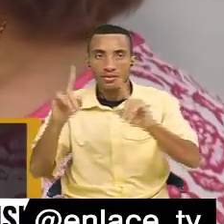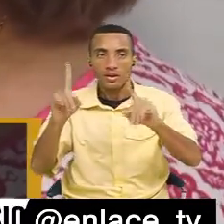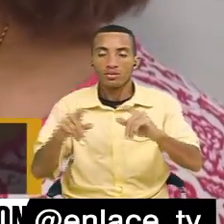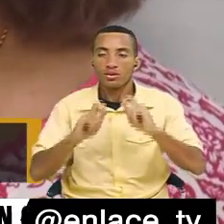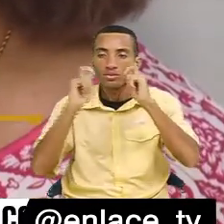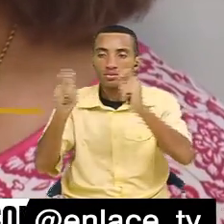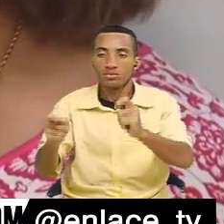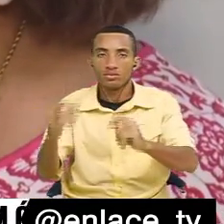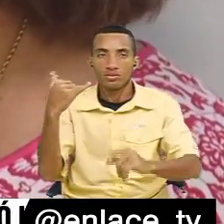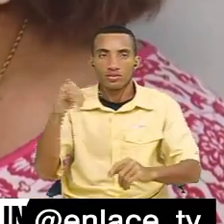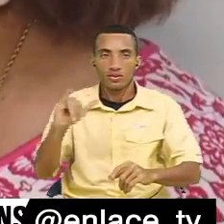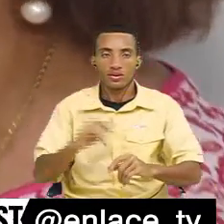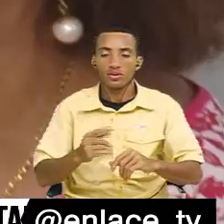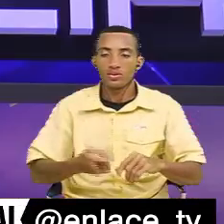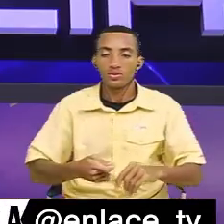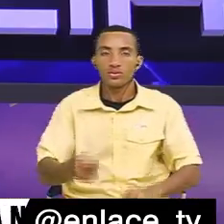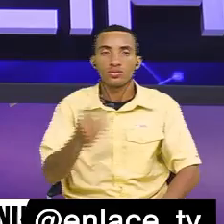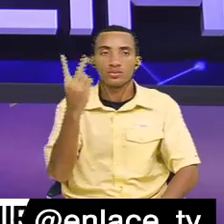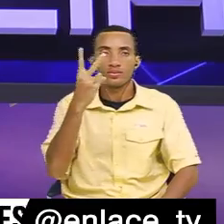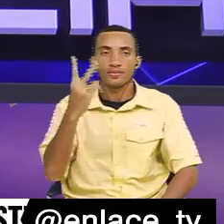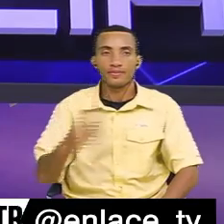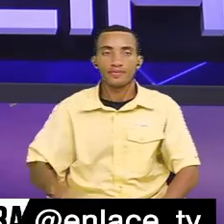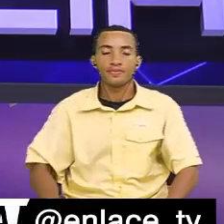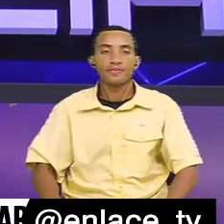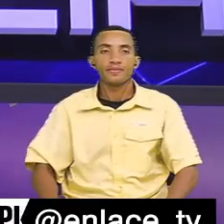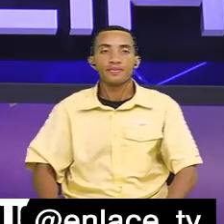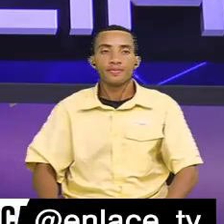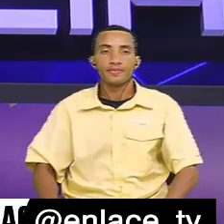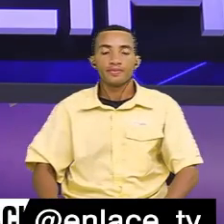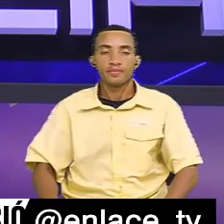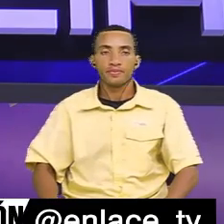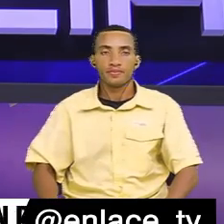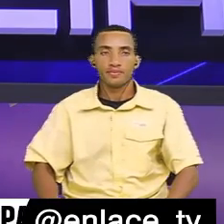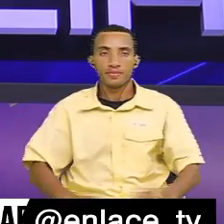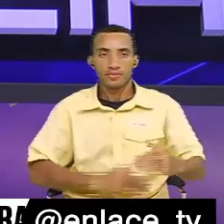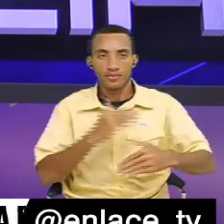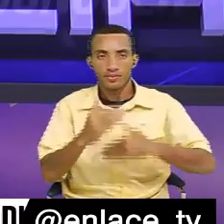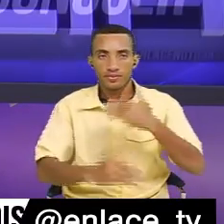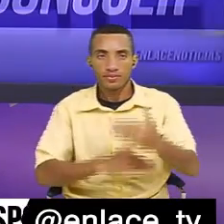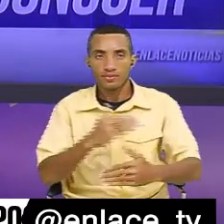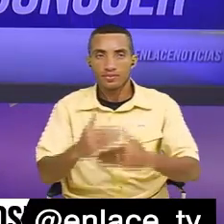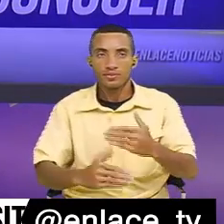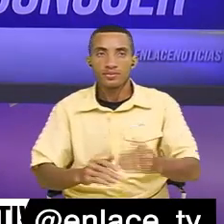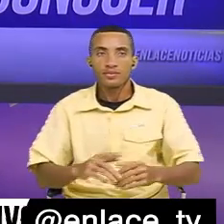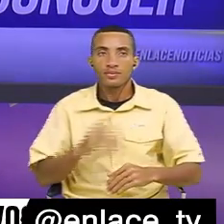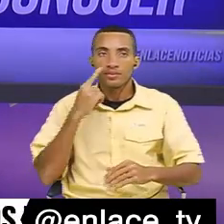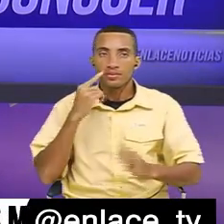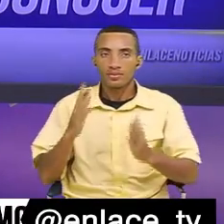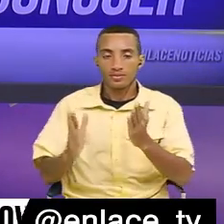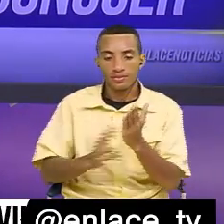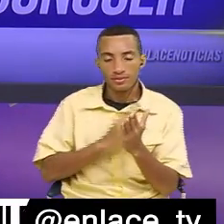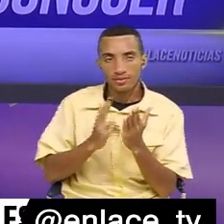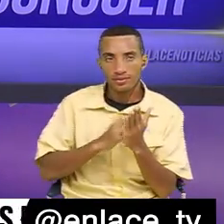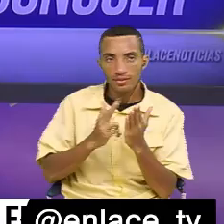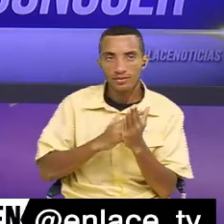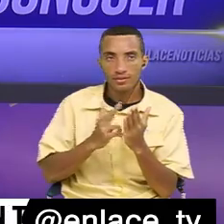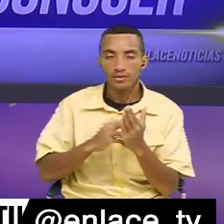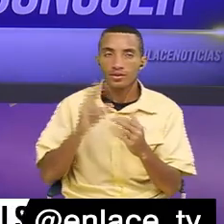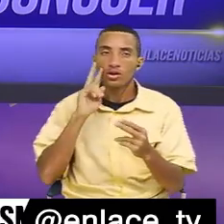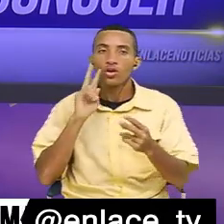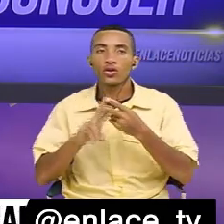esta posesión del próximo viernes. Se desarrolló el lanzamiento oficial de la segunda edición de la revista Conocer. Un mexicano fue